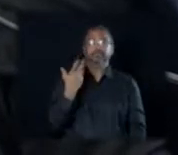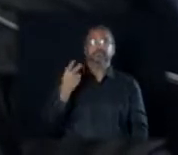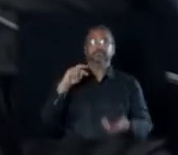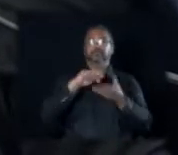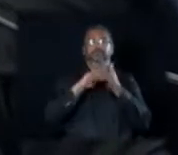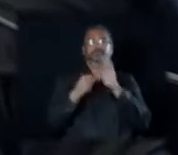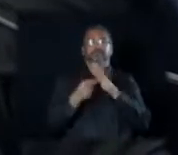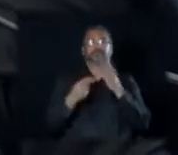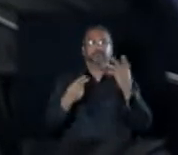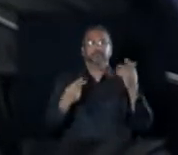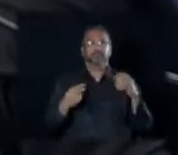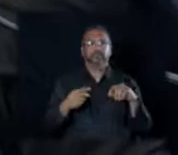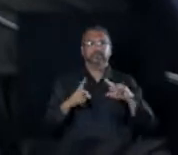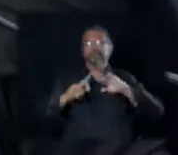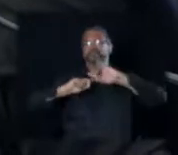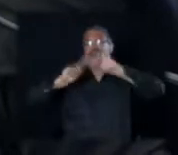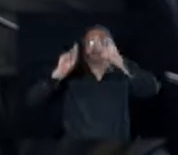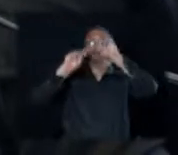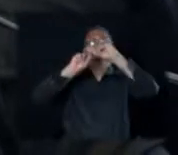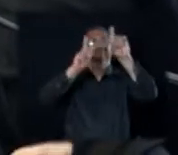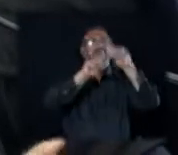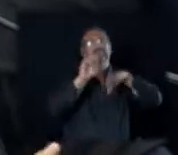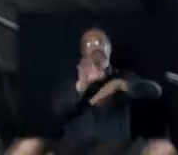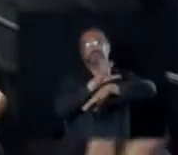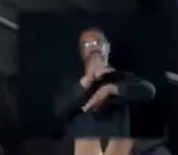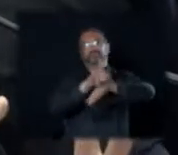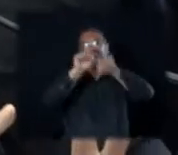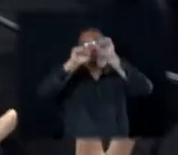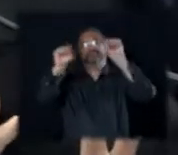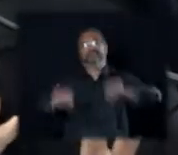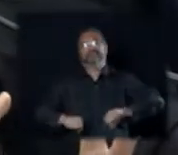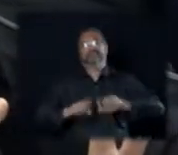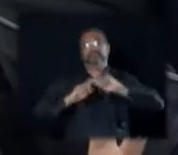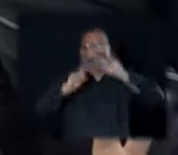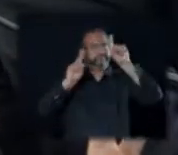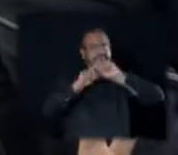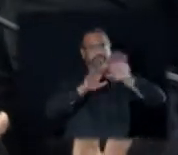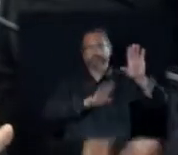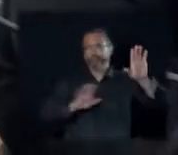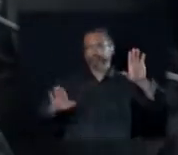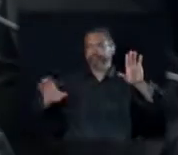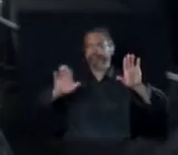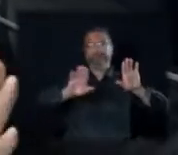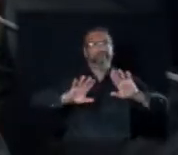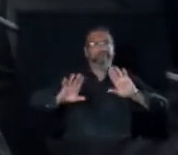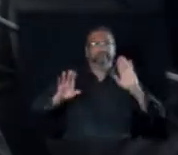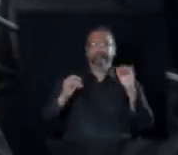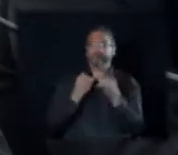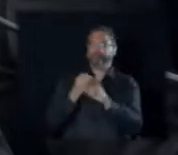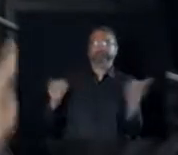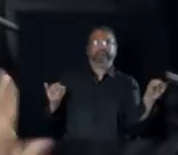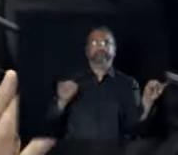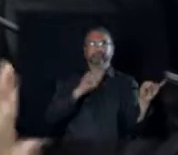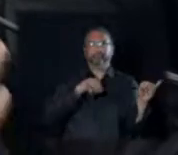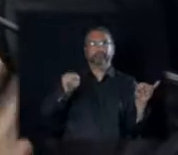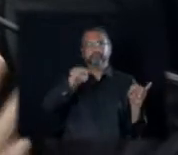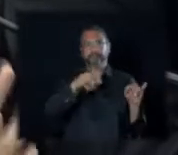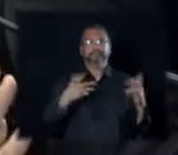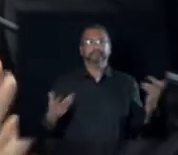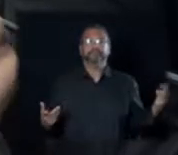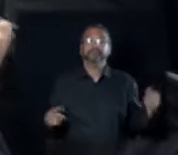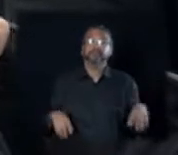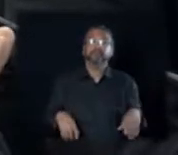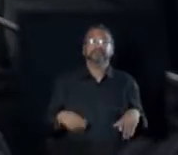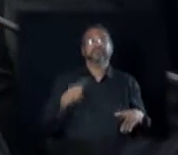ni siquiera estaban en la misma versión del sistema. No es que solamente teníamos distintos sistemas, era que teníamos distintas versiones del mismo sistema.